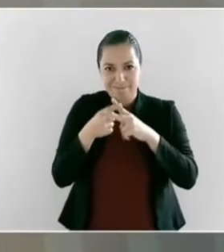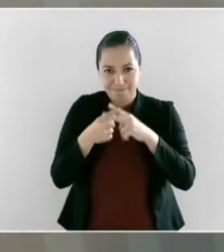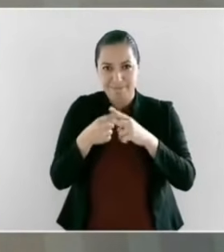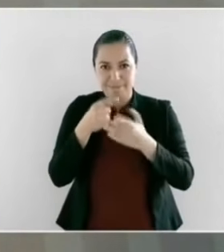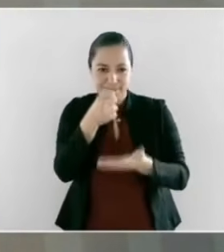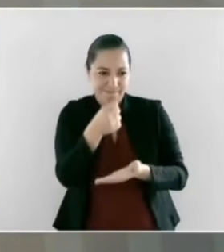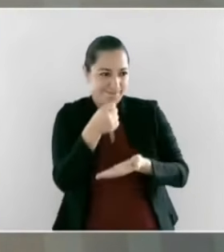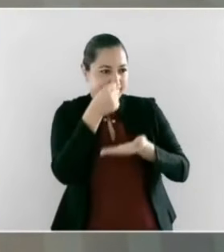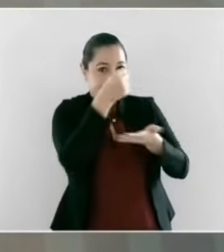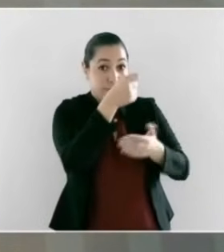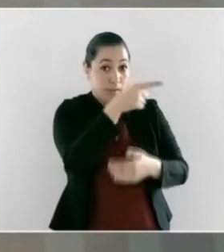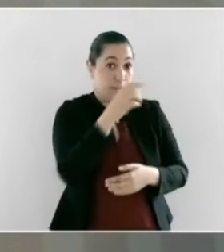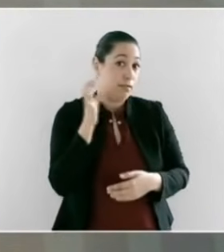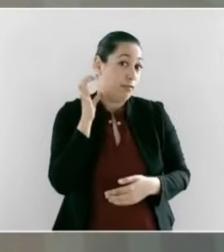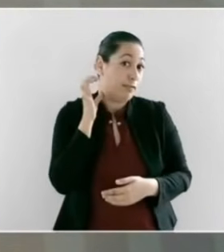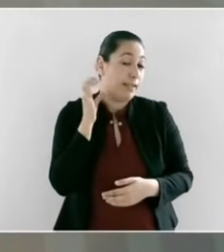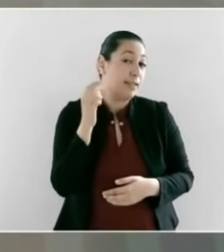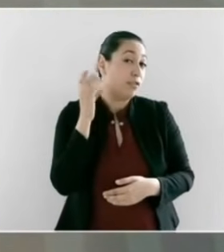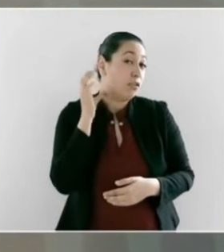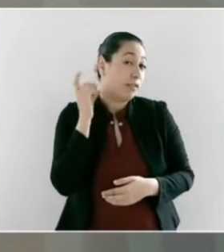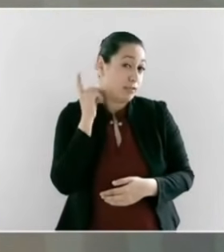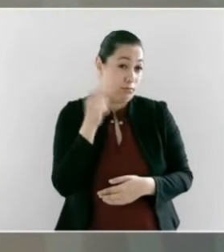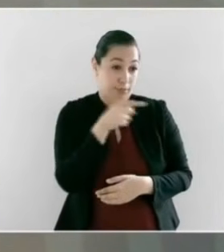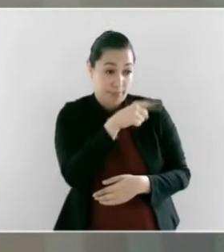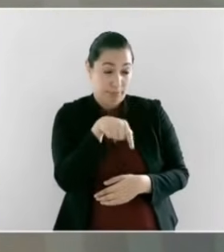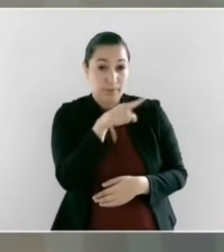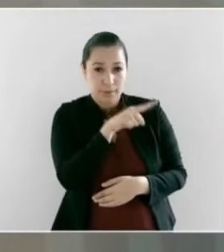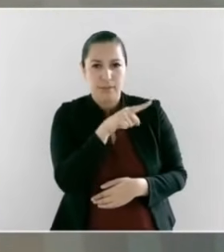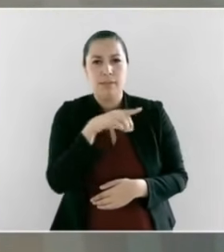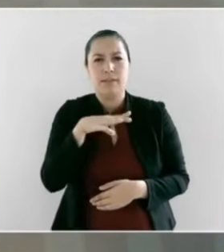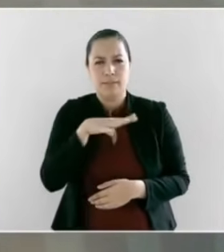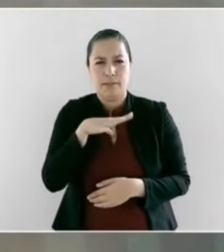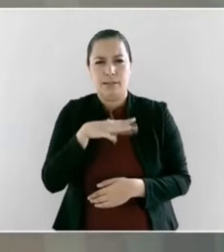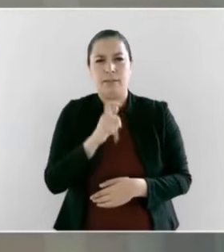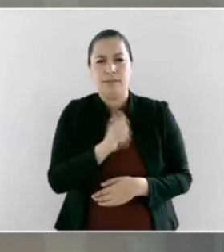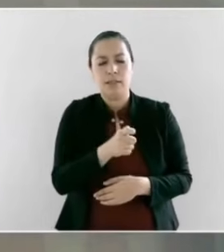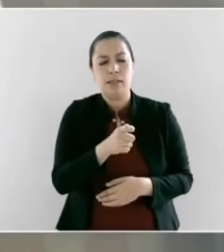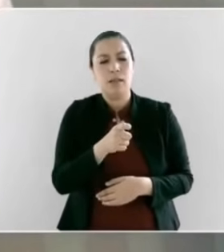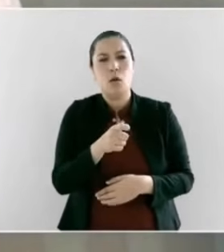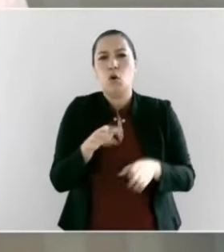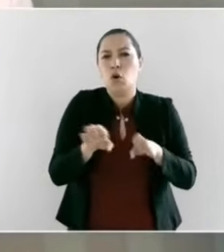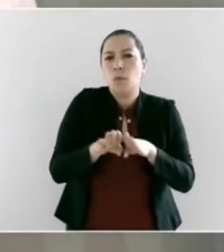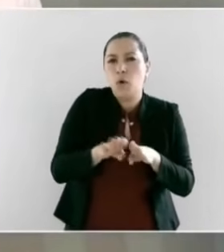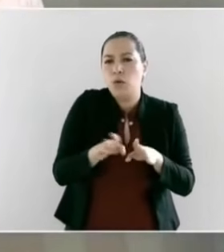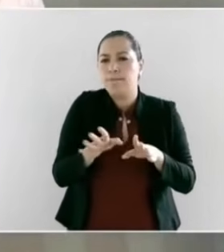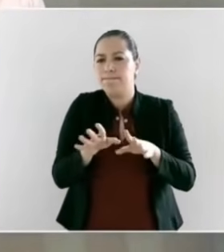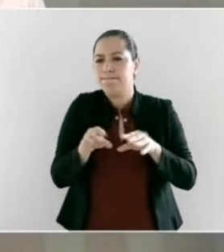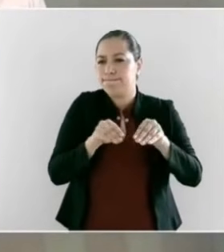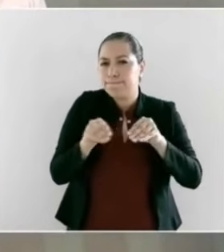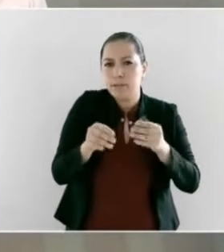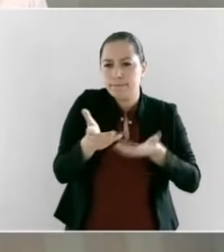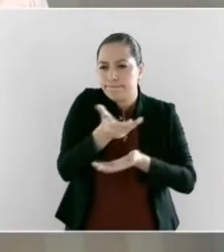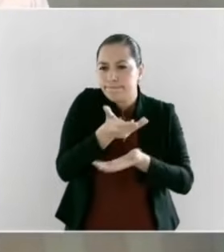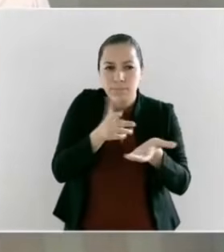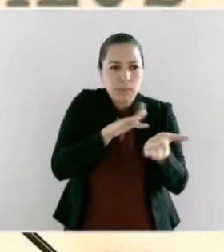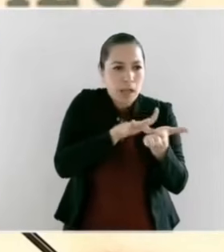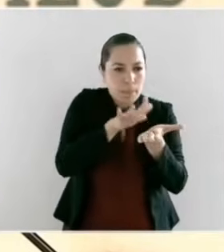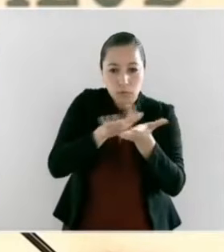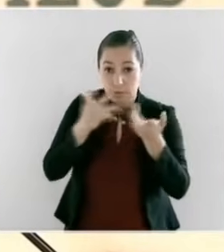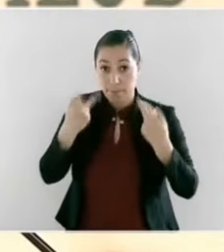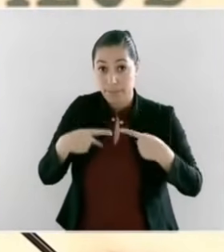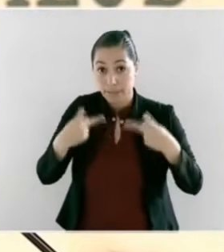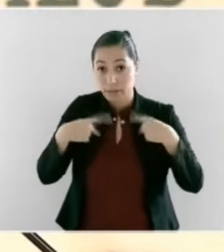Congreso se está contemplando que se mantenga el apoyo a los adultos mayores,